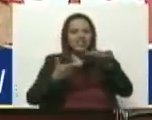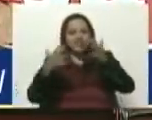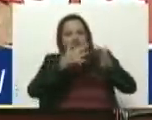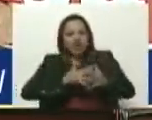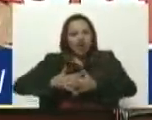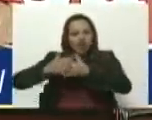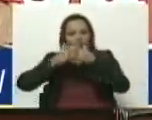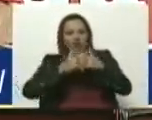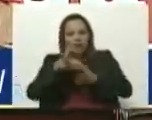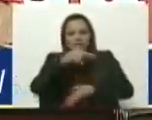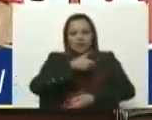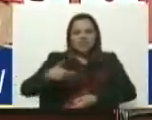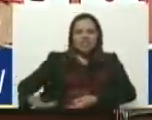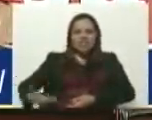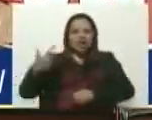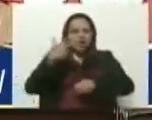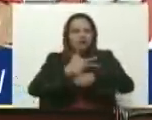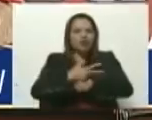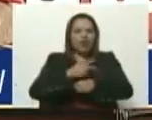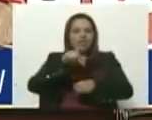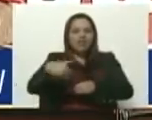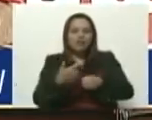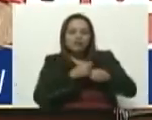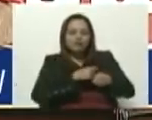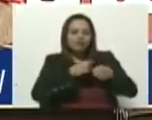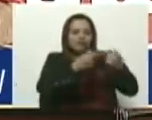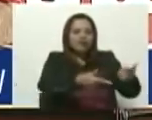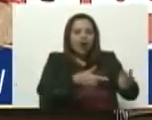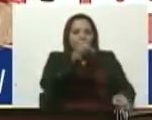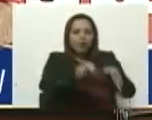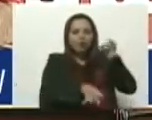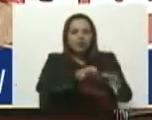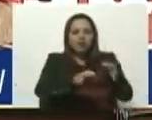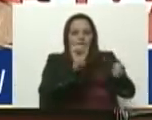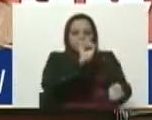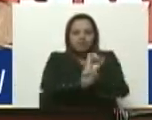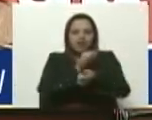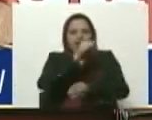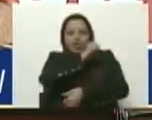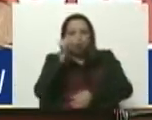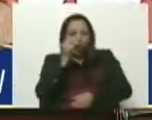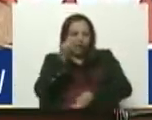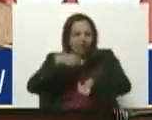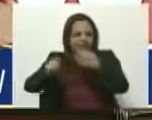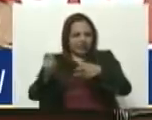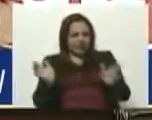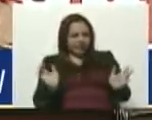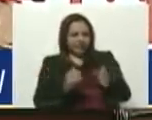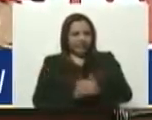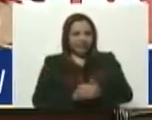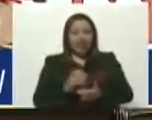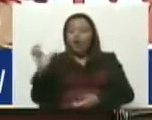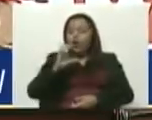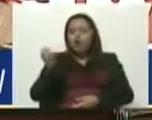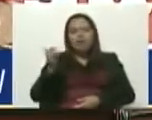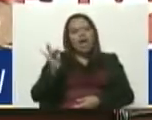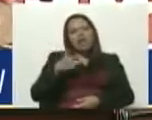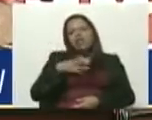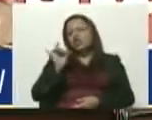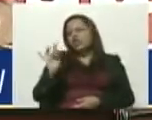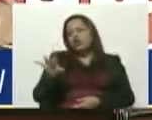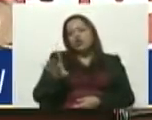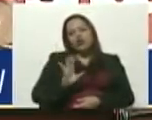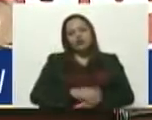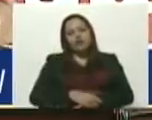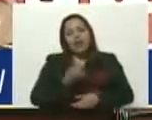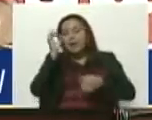eeuu como presidente de honduras le abrieron un juicio para llevárselo por droga colombia está muy dolida y va a